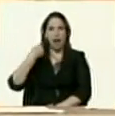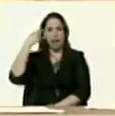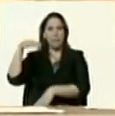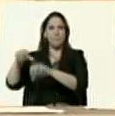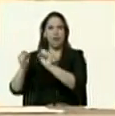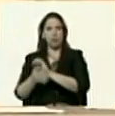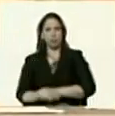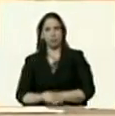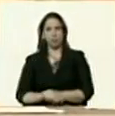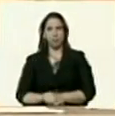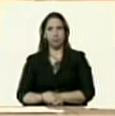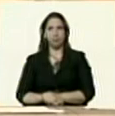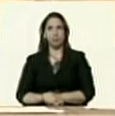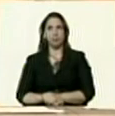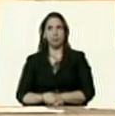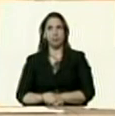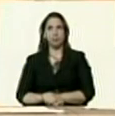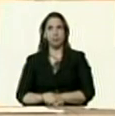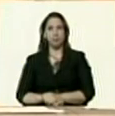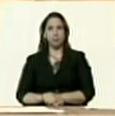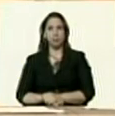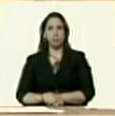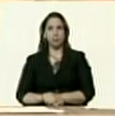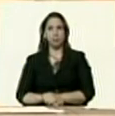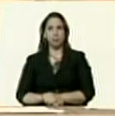¿ves? La cara sonriente.